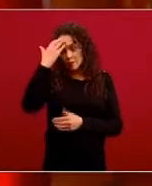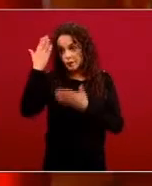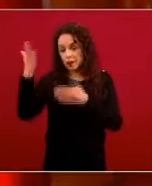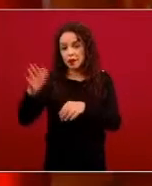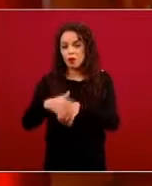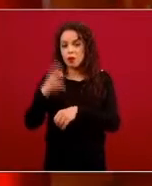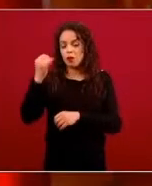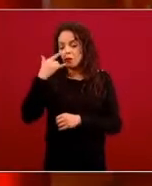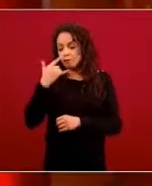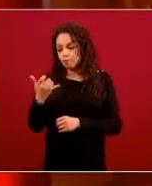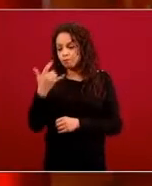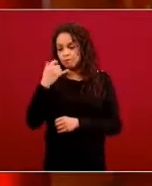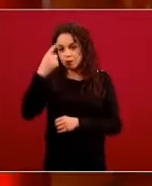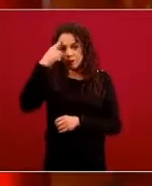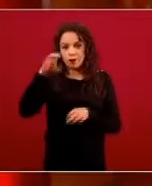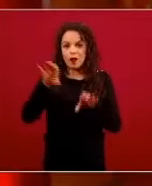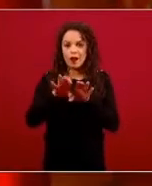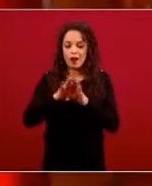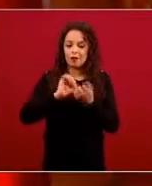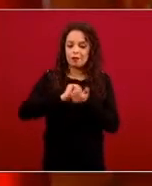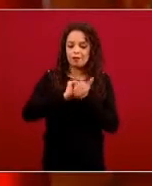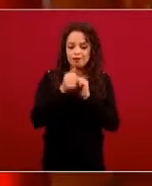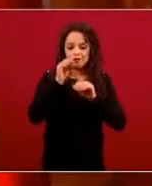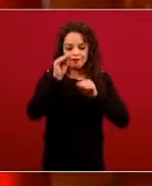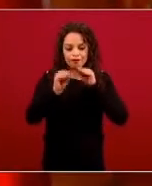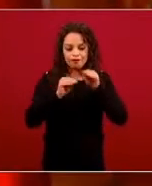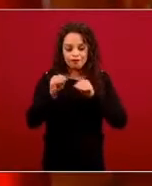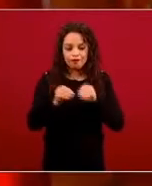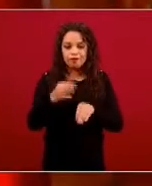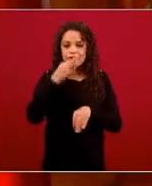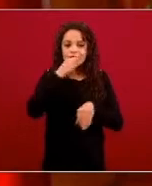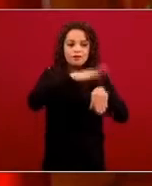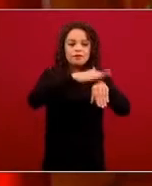going to get those messages across.